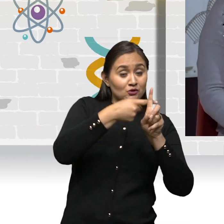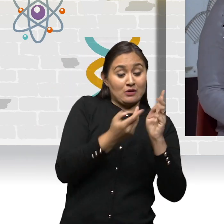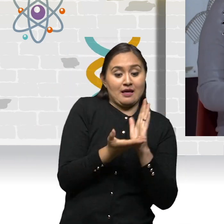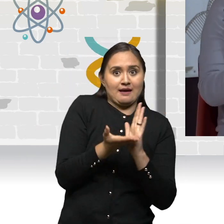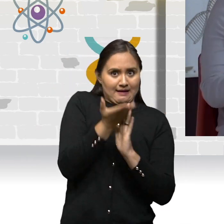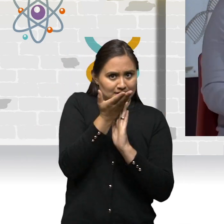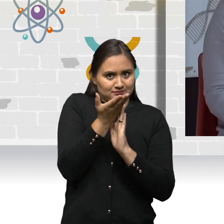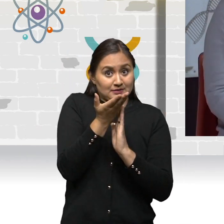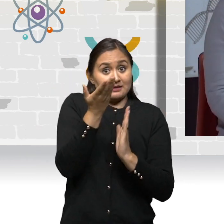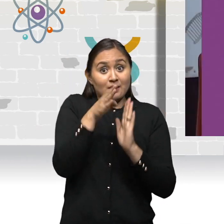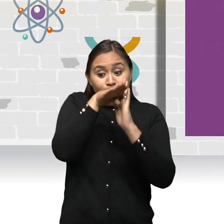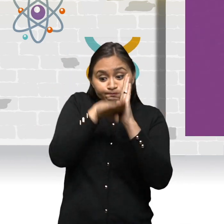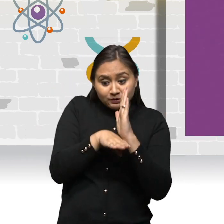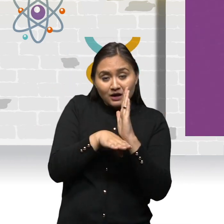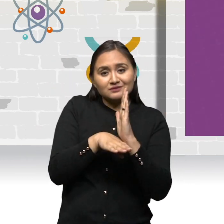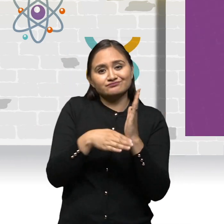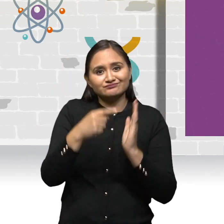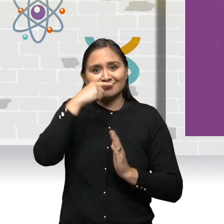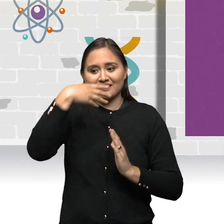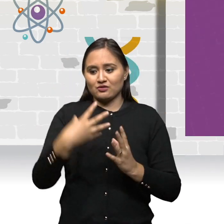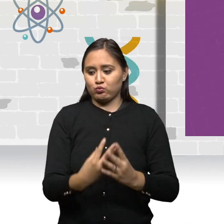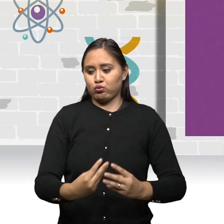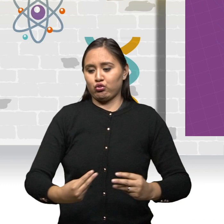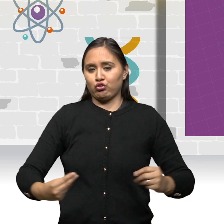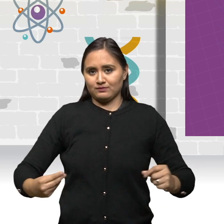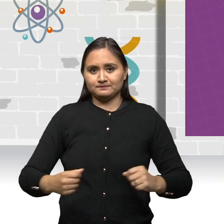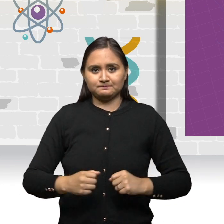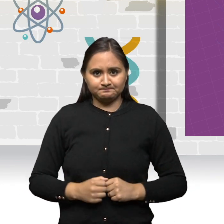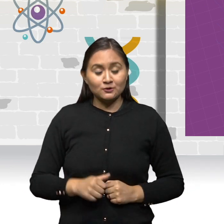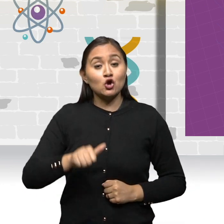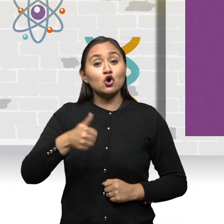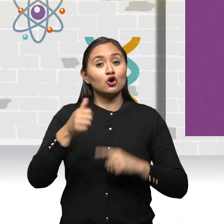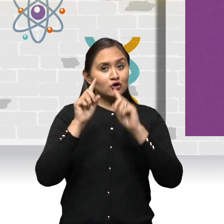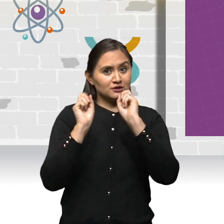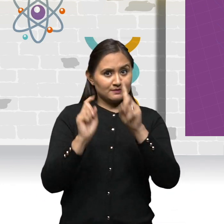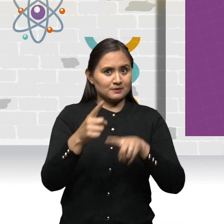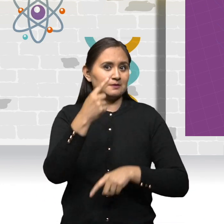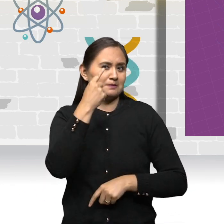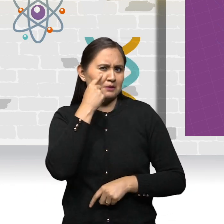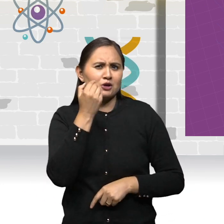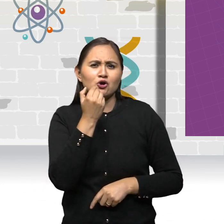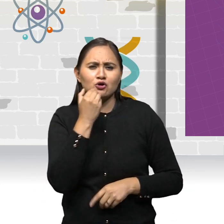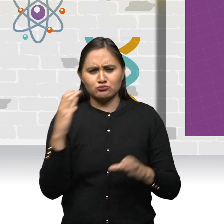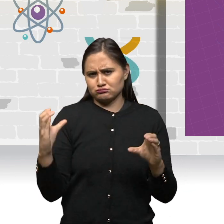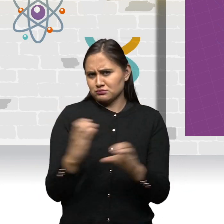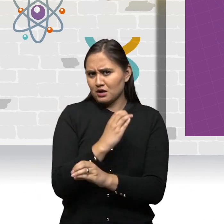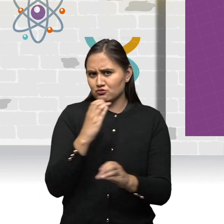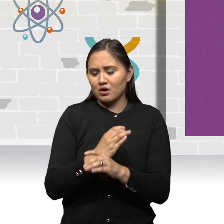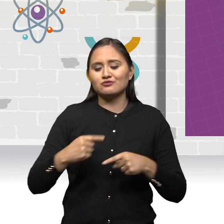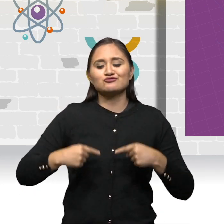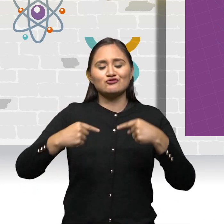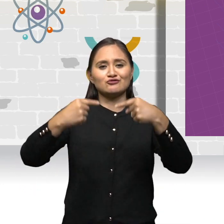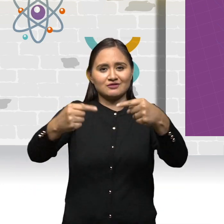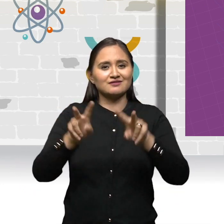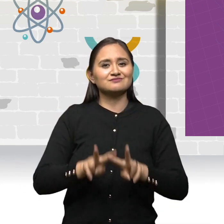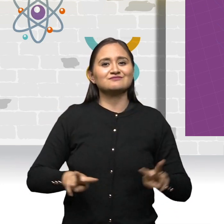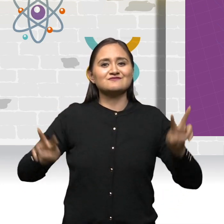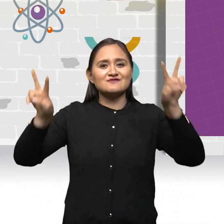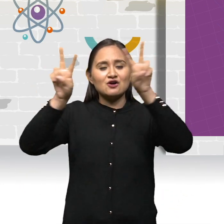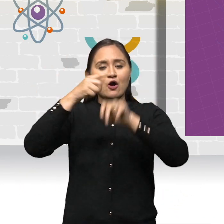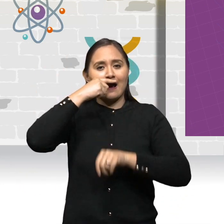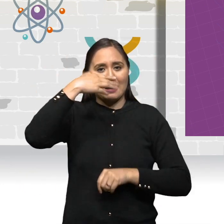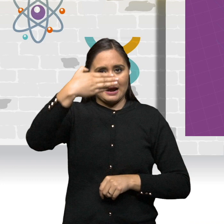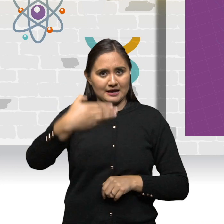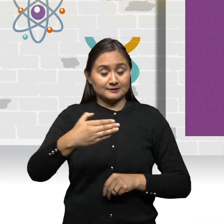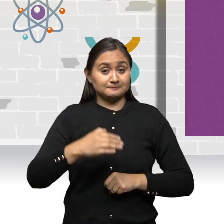muy baja, el gas se condensa. Ahora sí, respondiendo a otra de nuestras preguntas, veamos cómo se pudo calcular la constante de los